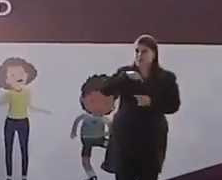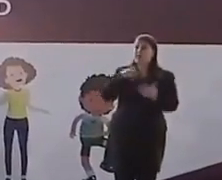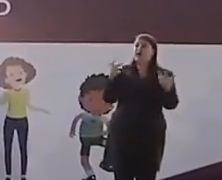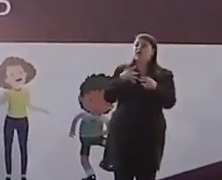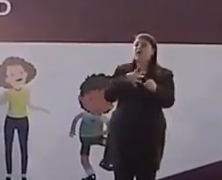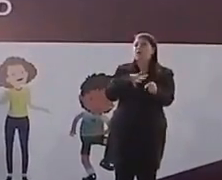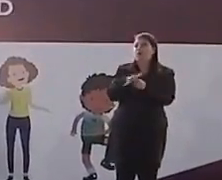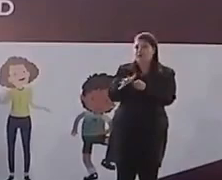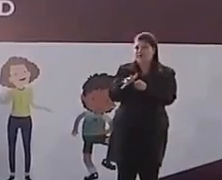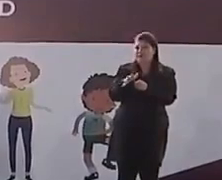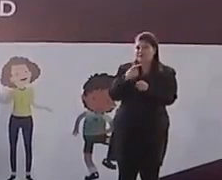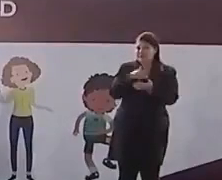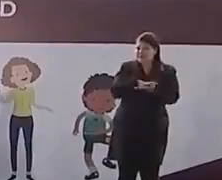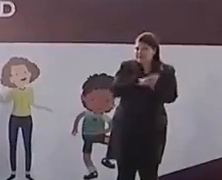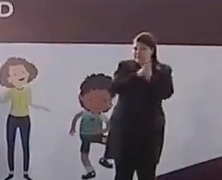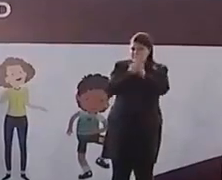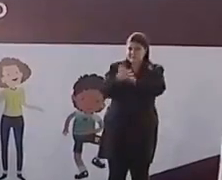país